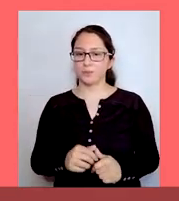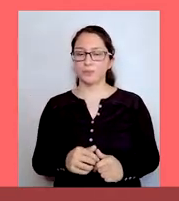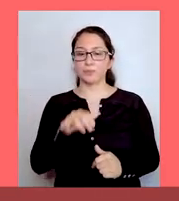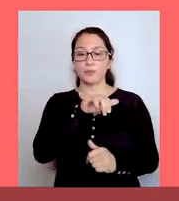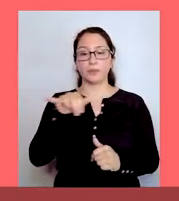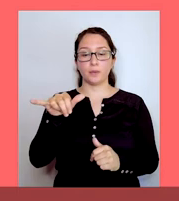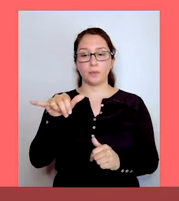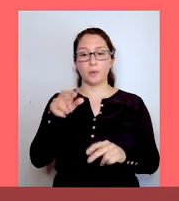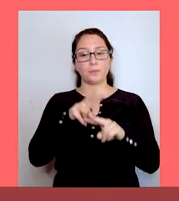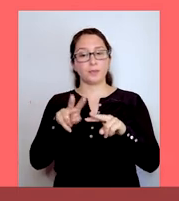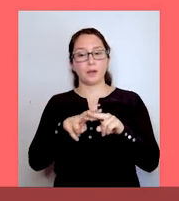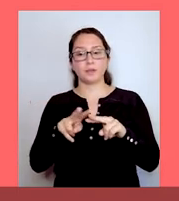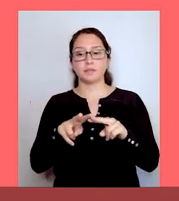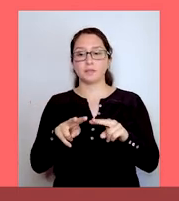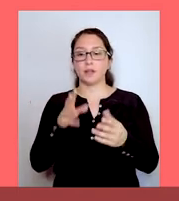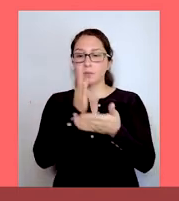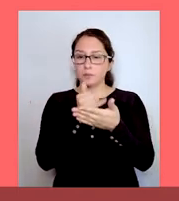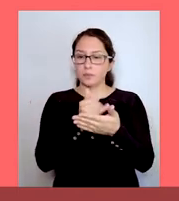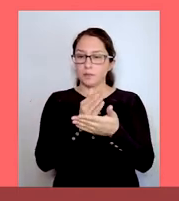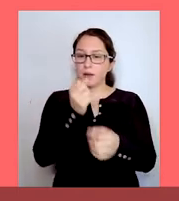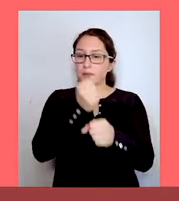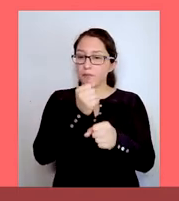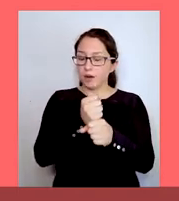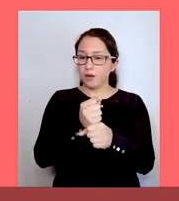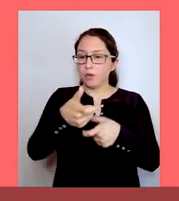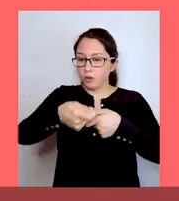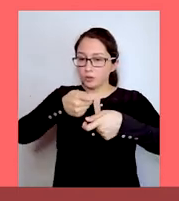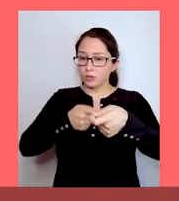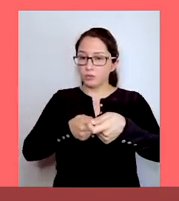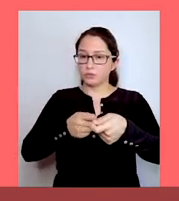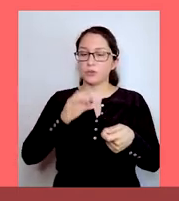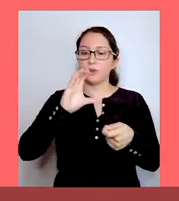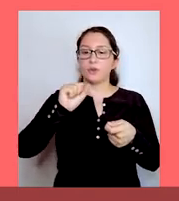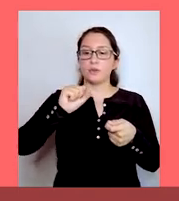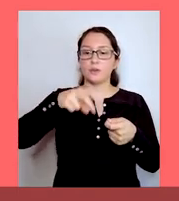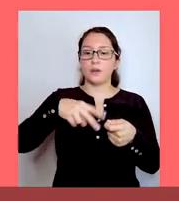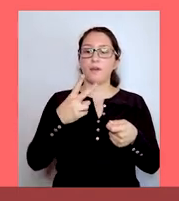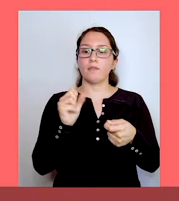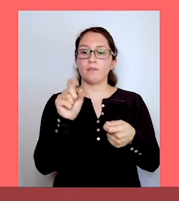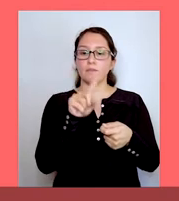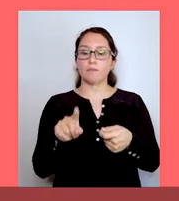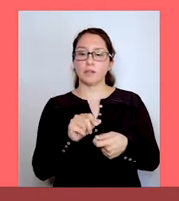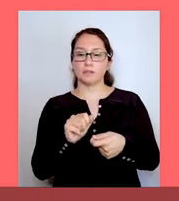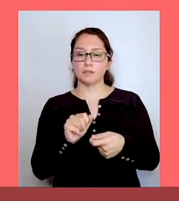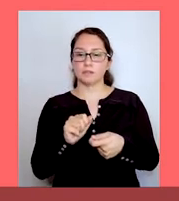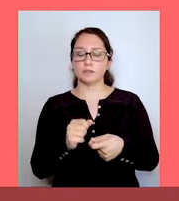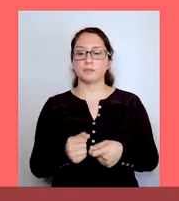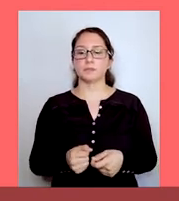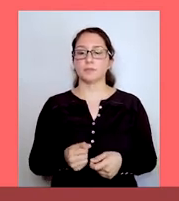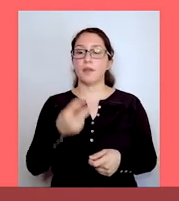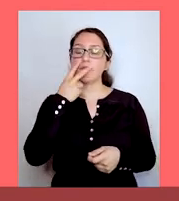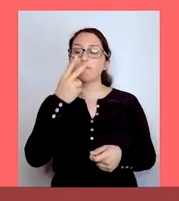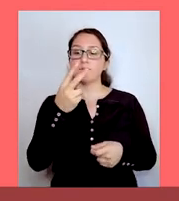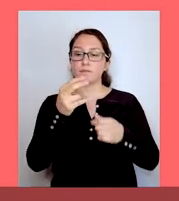mantienes? Ya identificada la idea, te recomendamos elaborar el diseño del modelo de negocio a través de la